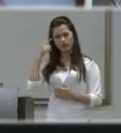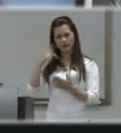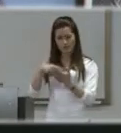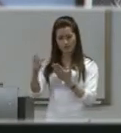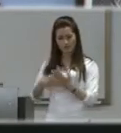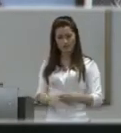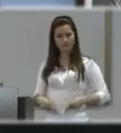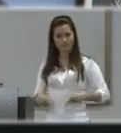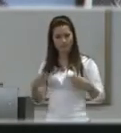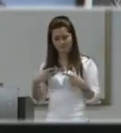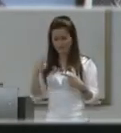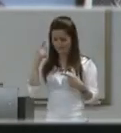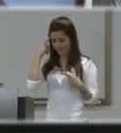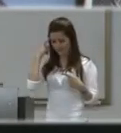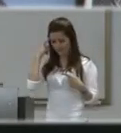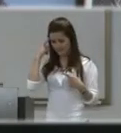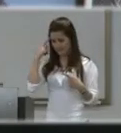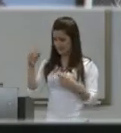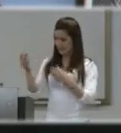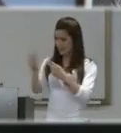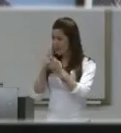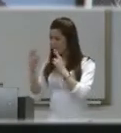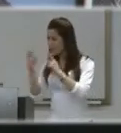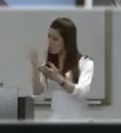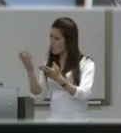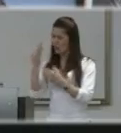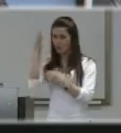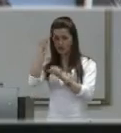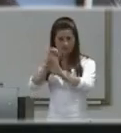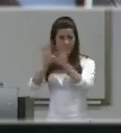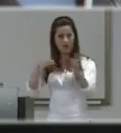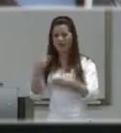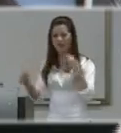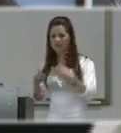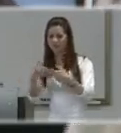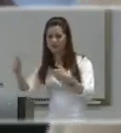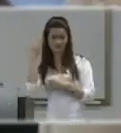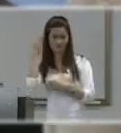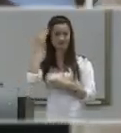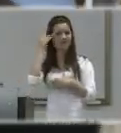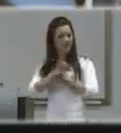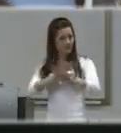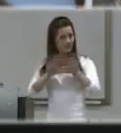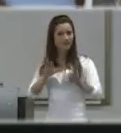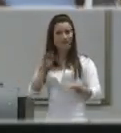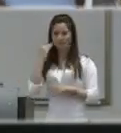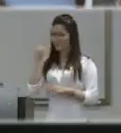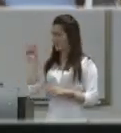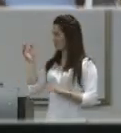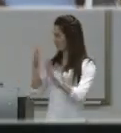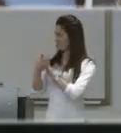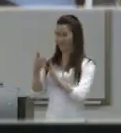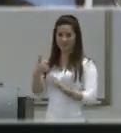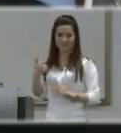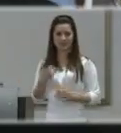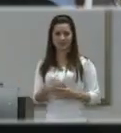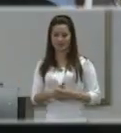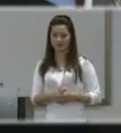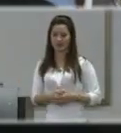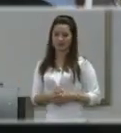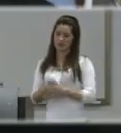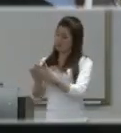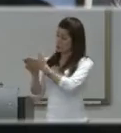incluir todo el tema del relacionamiento con el otro, ¿no es cierto? Y lo que quiere hacer. Pues yo pienso que ese es, por lo menos